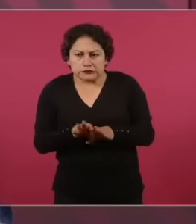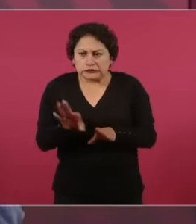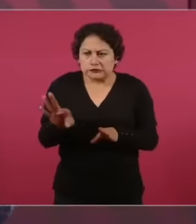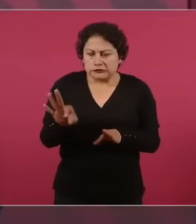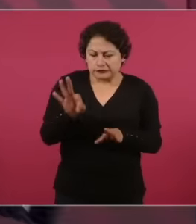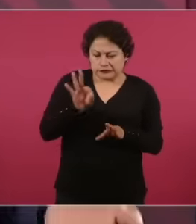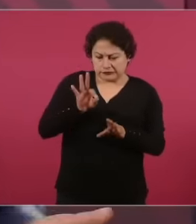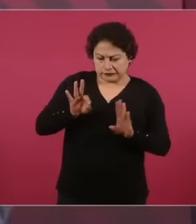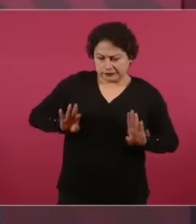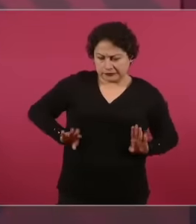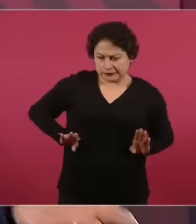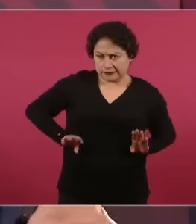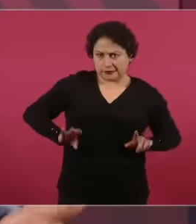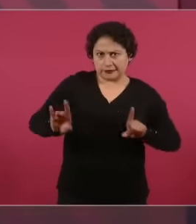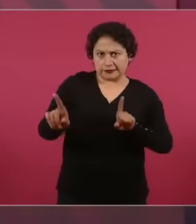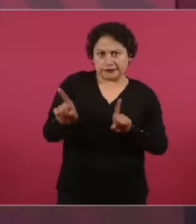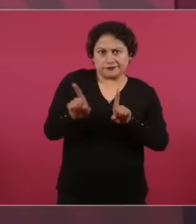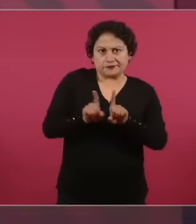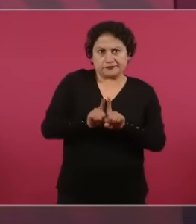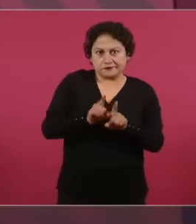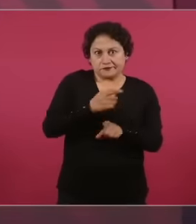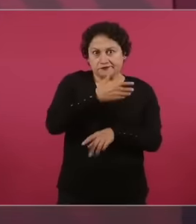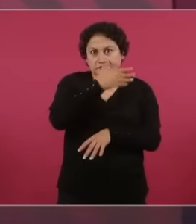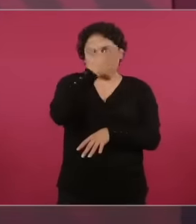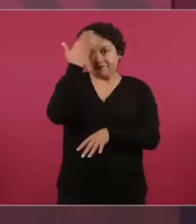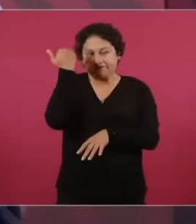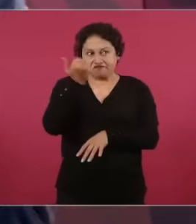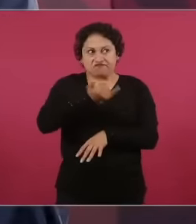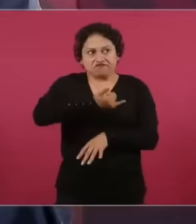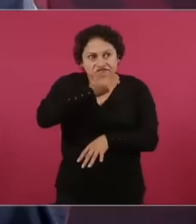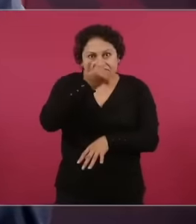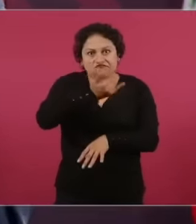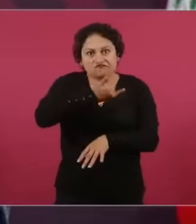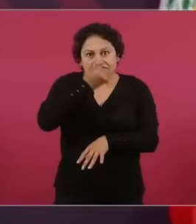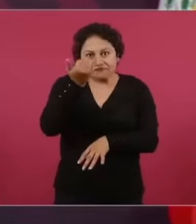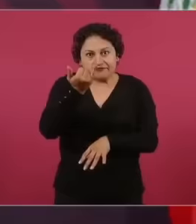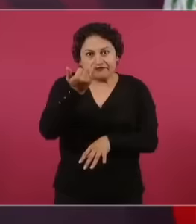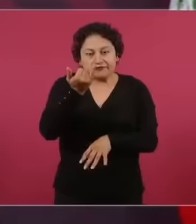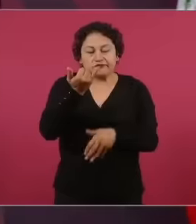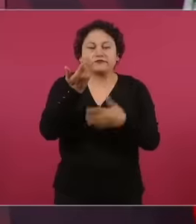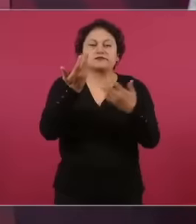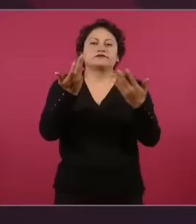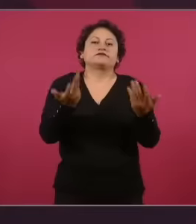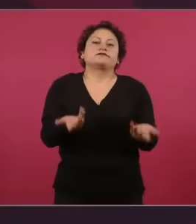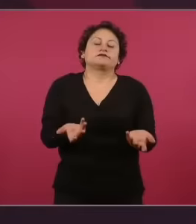o no saben escoger a su pareja, ¿cómo van a poder escoger